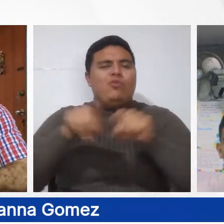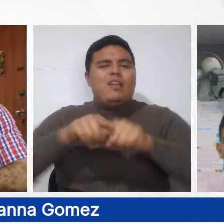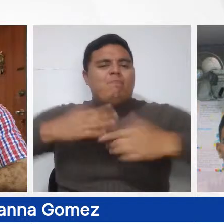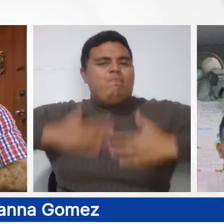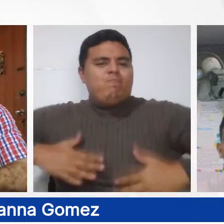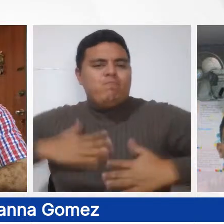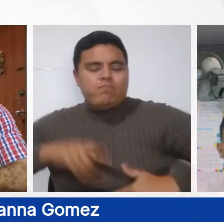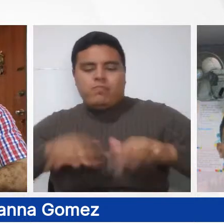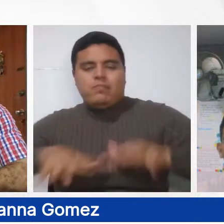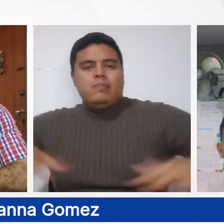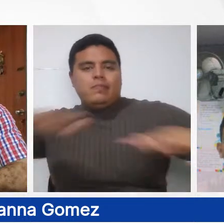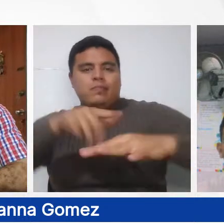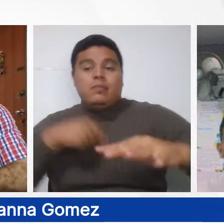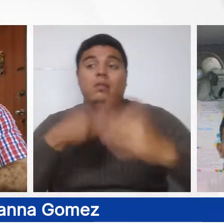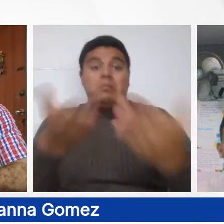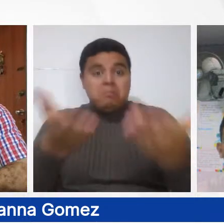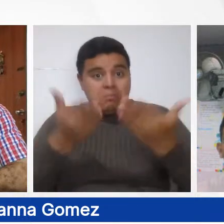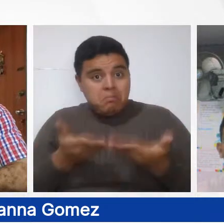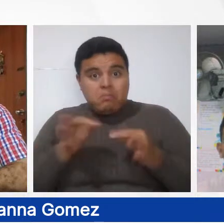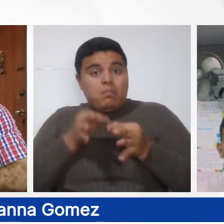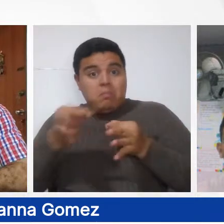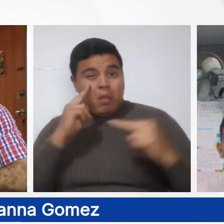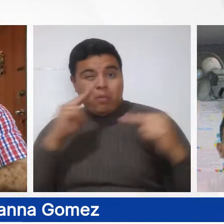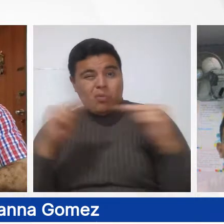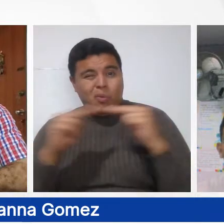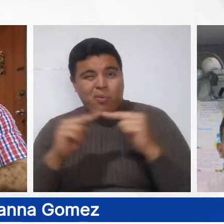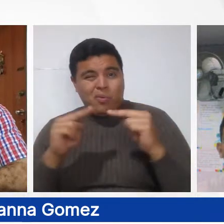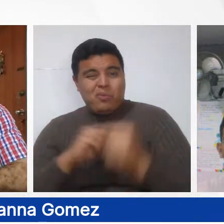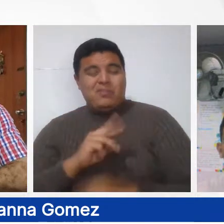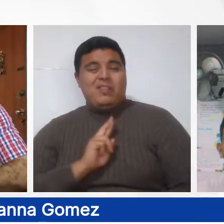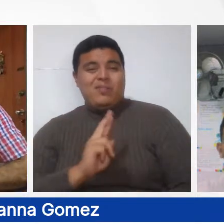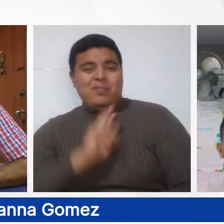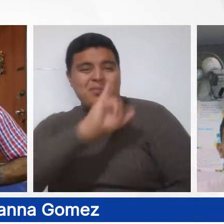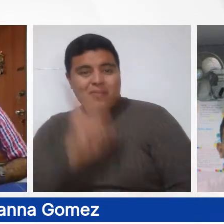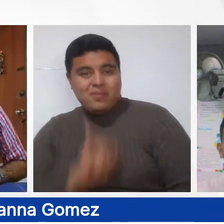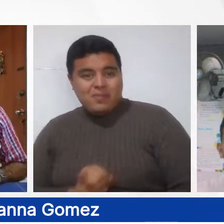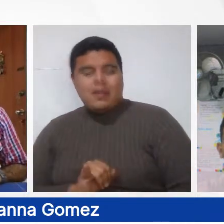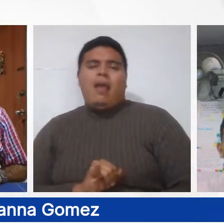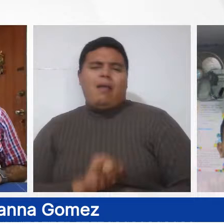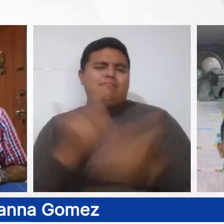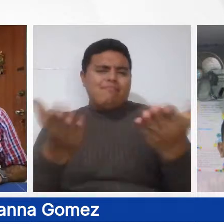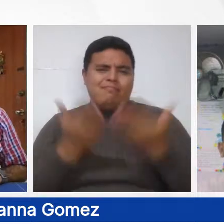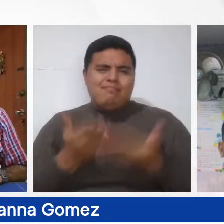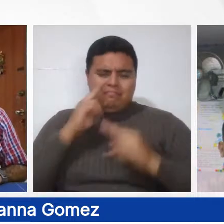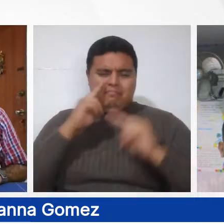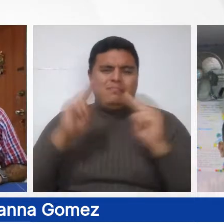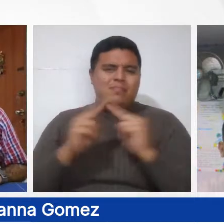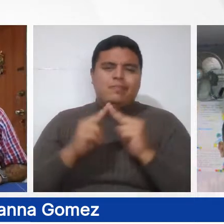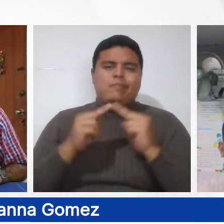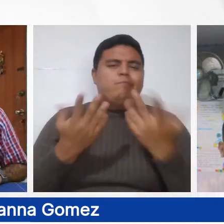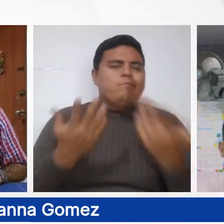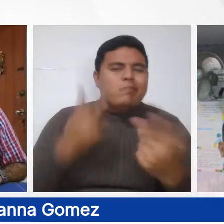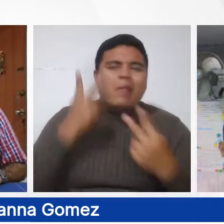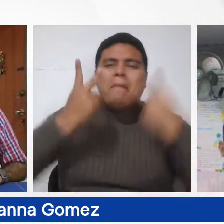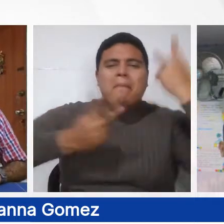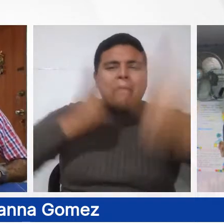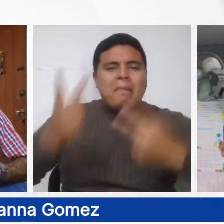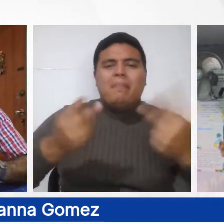Roldanillo, los que no conocen, pero estaremos allí con los brazos abiertos para recibir a todos los visitantes y en especial desde la Escuela